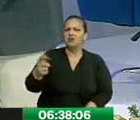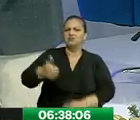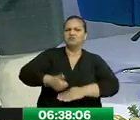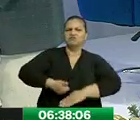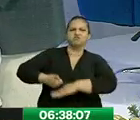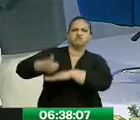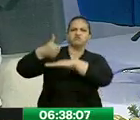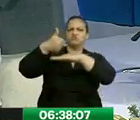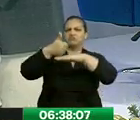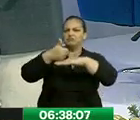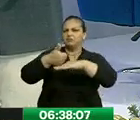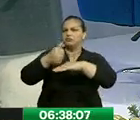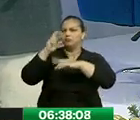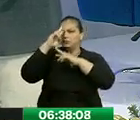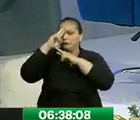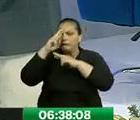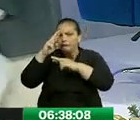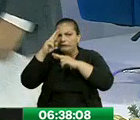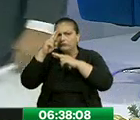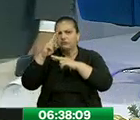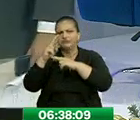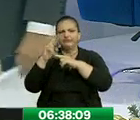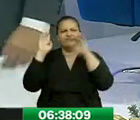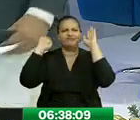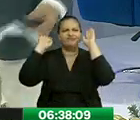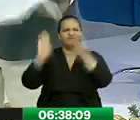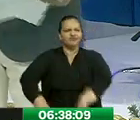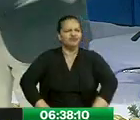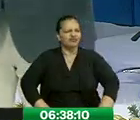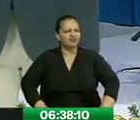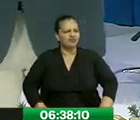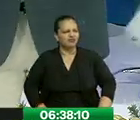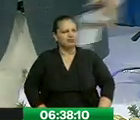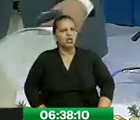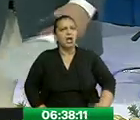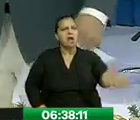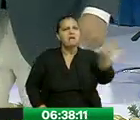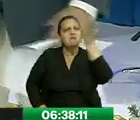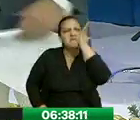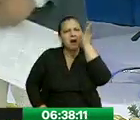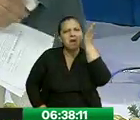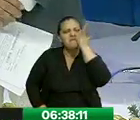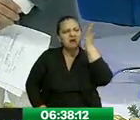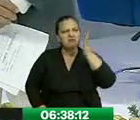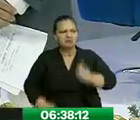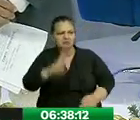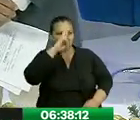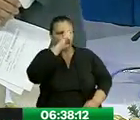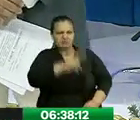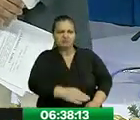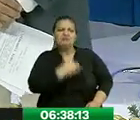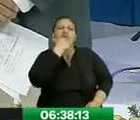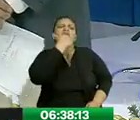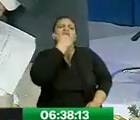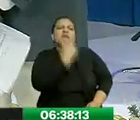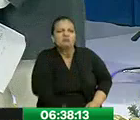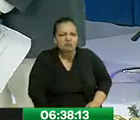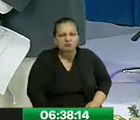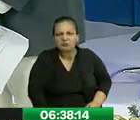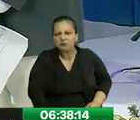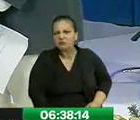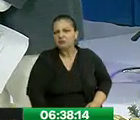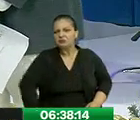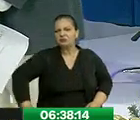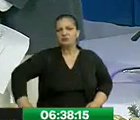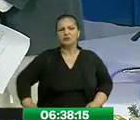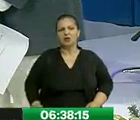y temblaban a la madre. A la madre en el día de la madre. Sí. Está borracho, drogado. Dame, está... dame plata. Yo tenía que sacarte plata. Dame. O